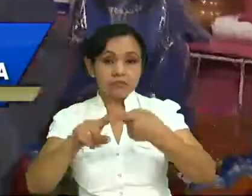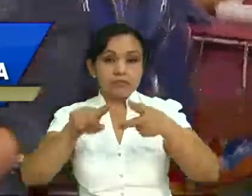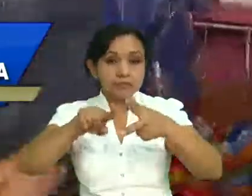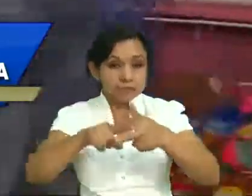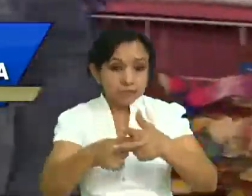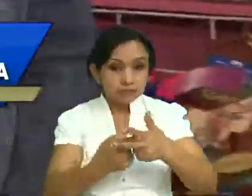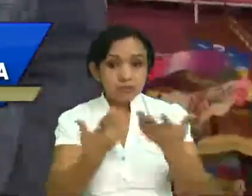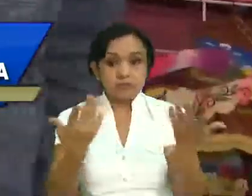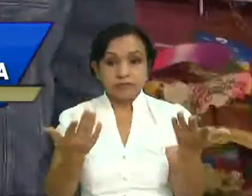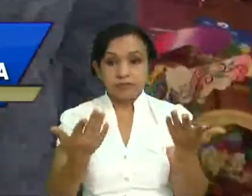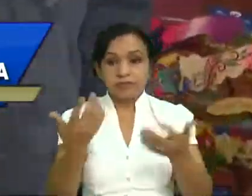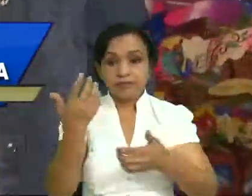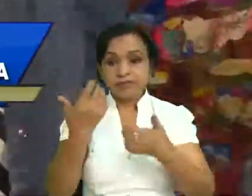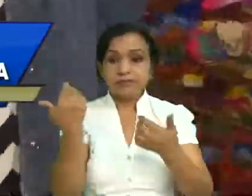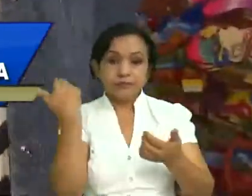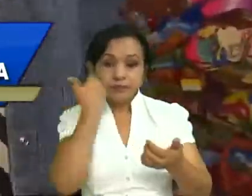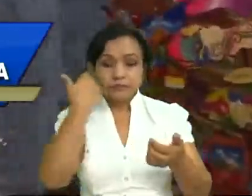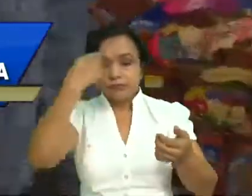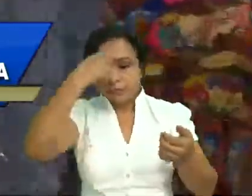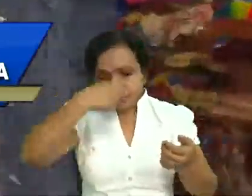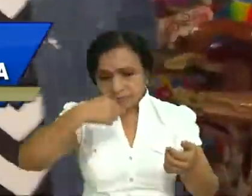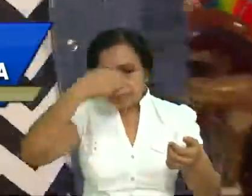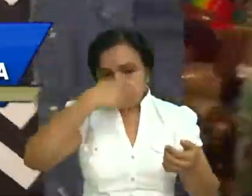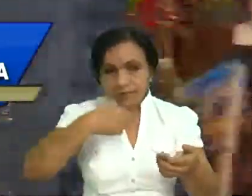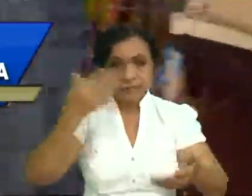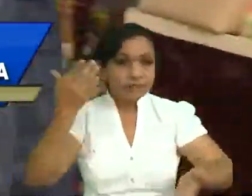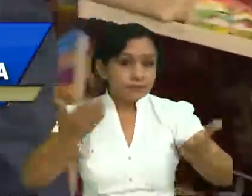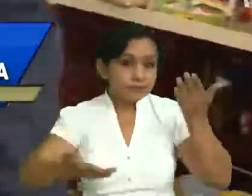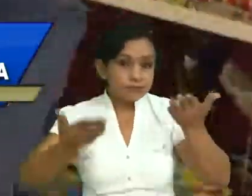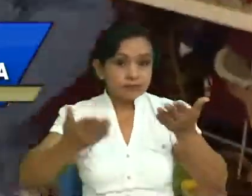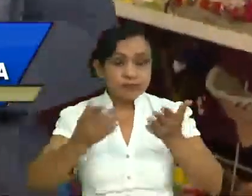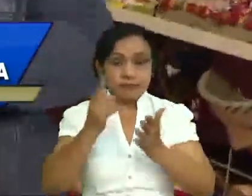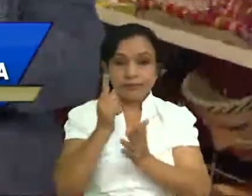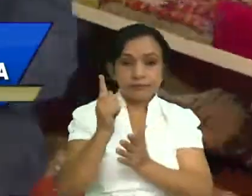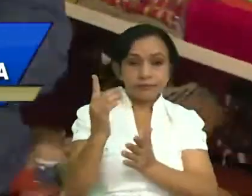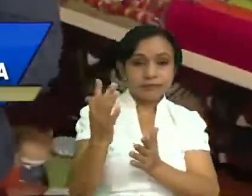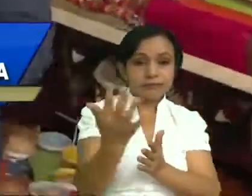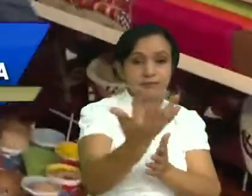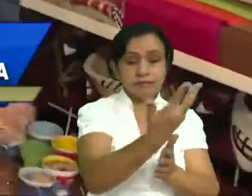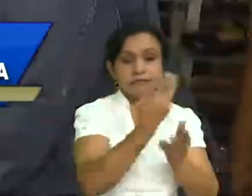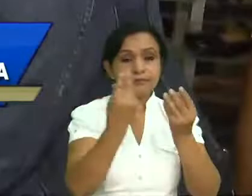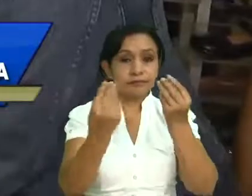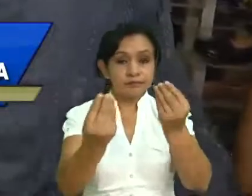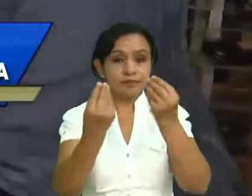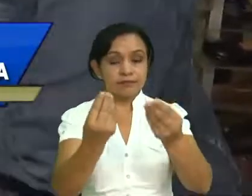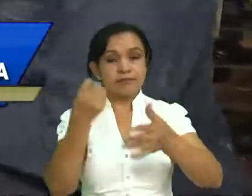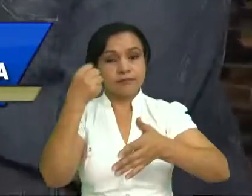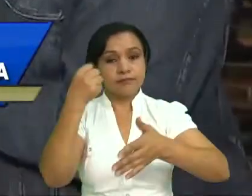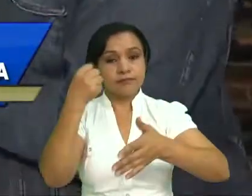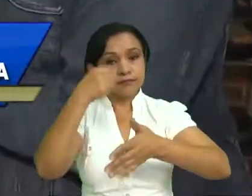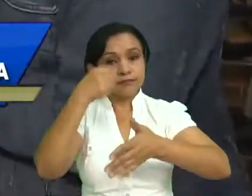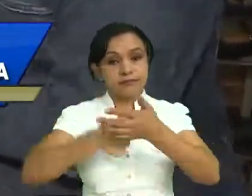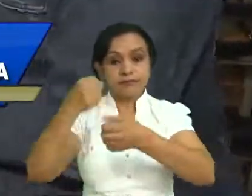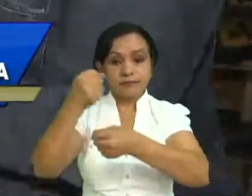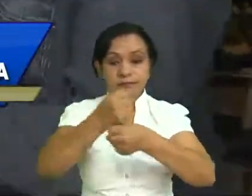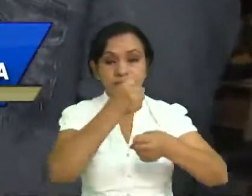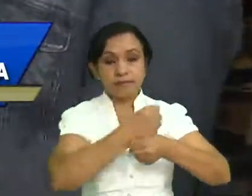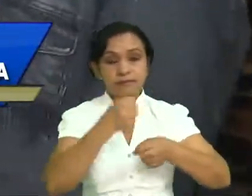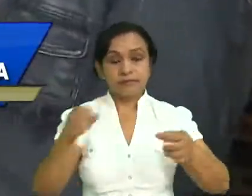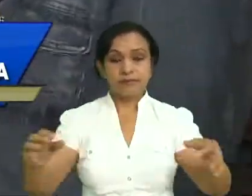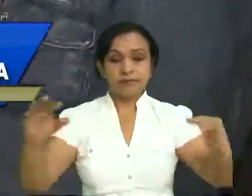un proceso de gripe, pudiera decir. Entonces todo hay un despliegue de esfuerzo y esa es parte